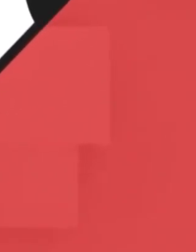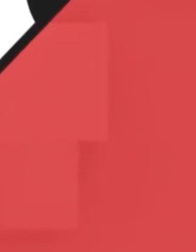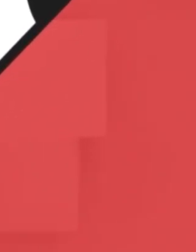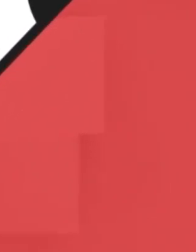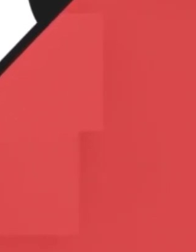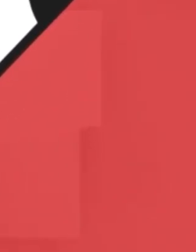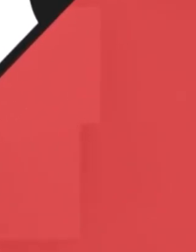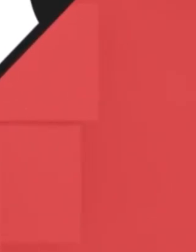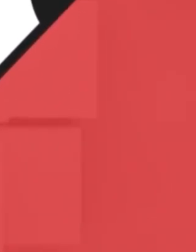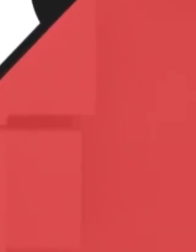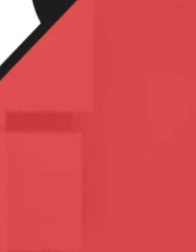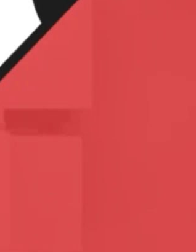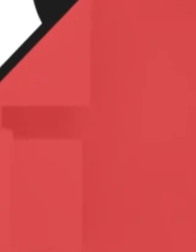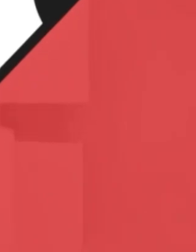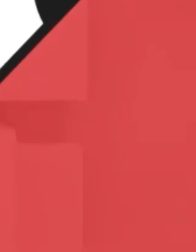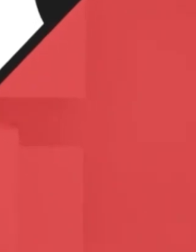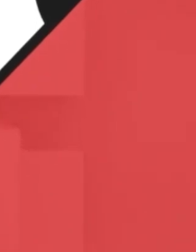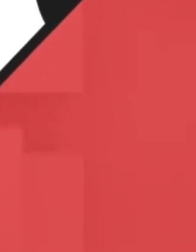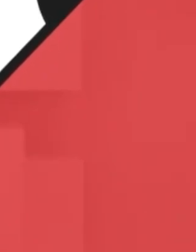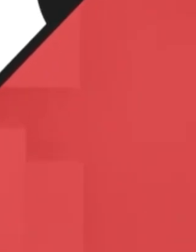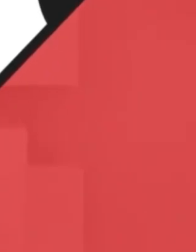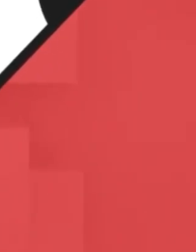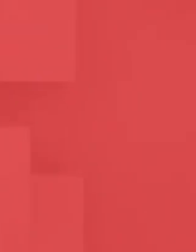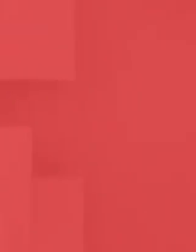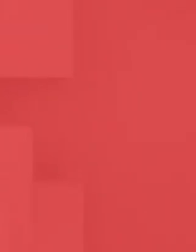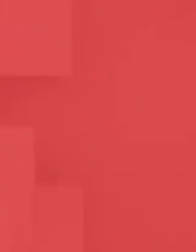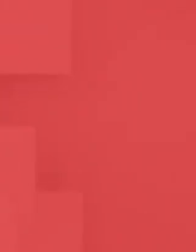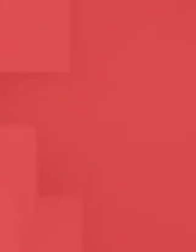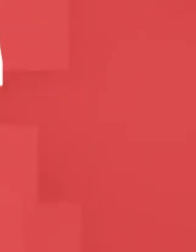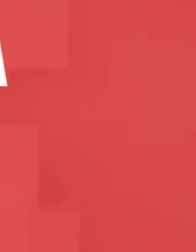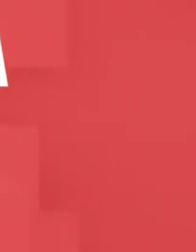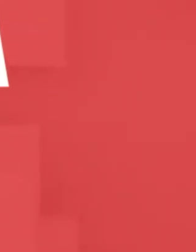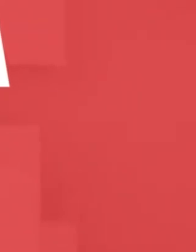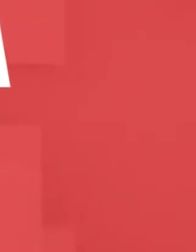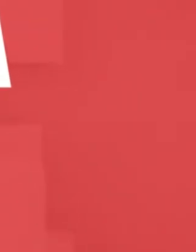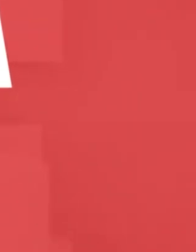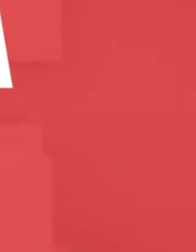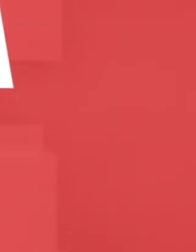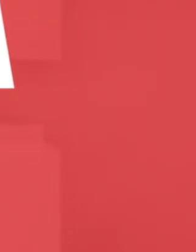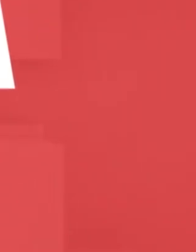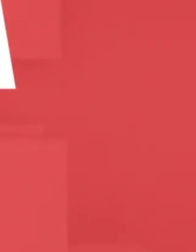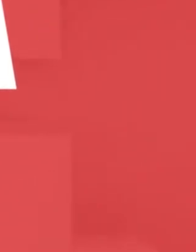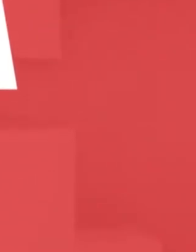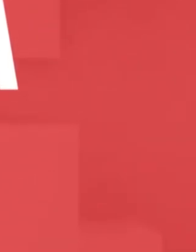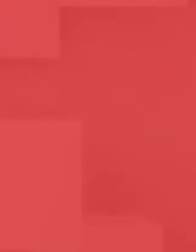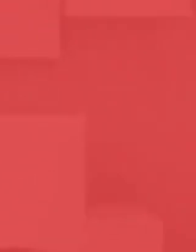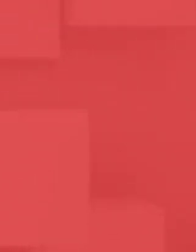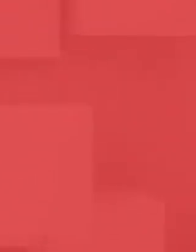es la plenaria denominada Financiación Pública.